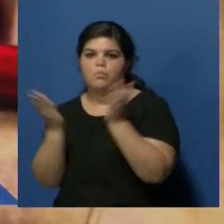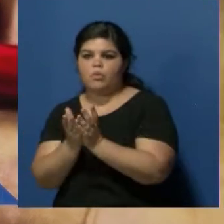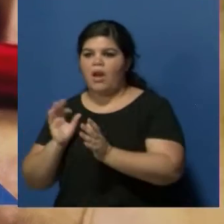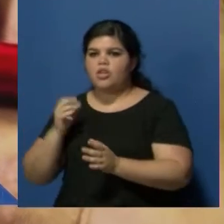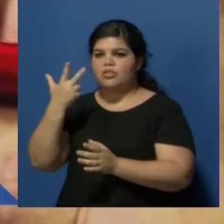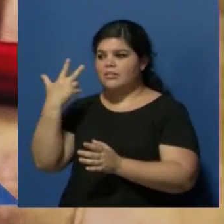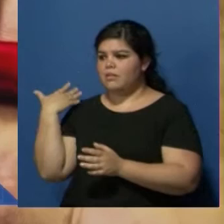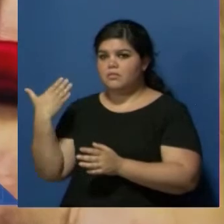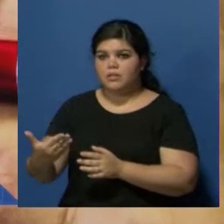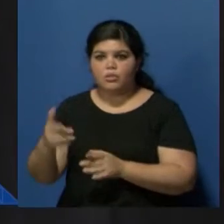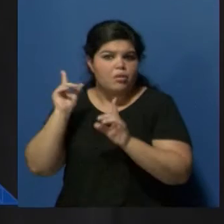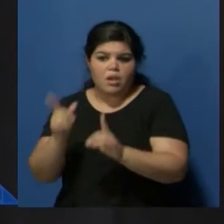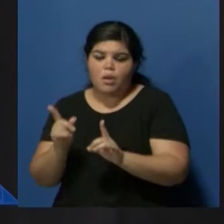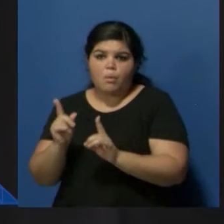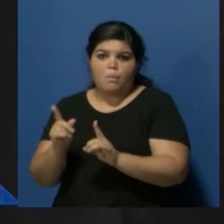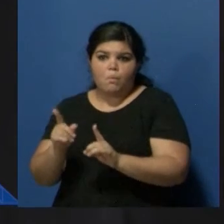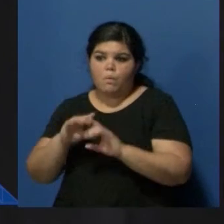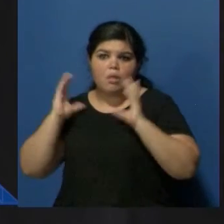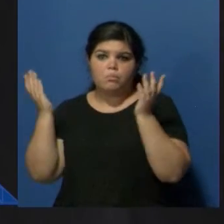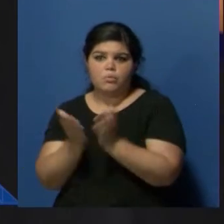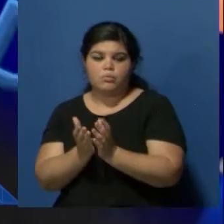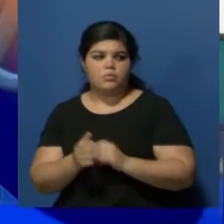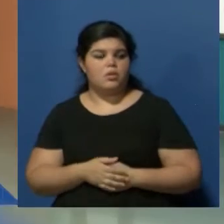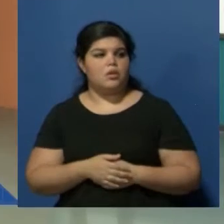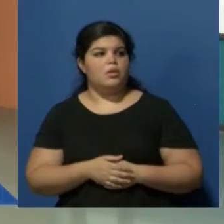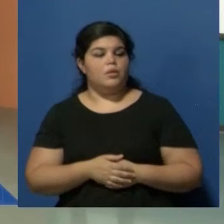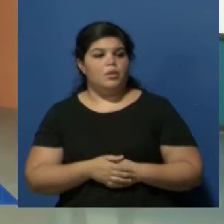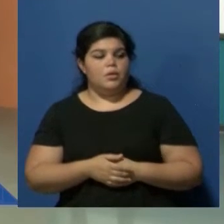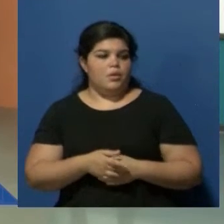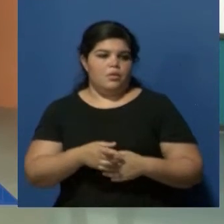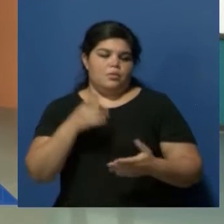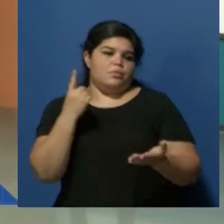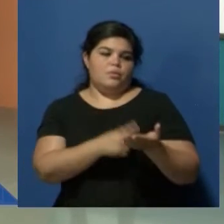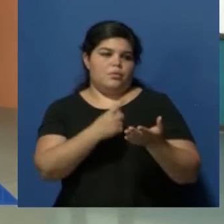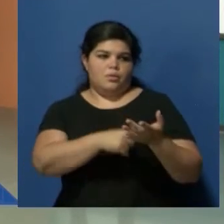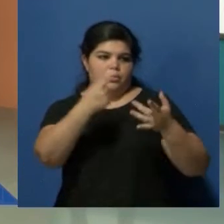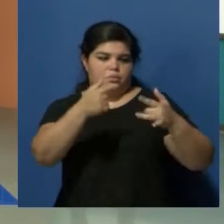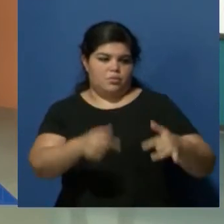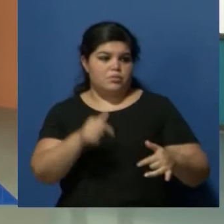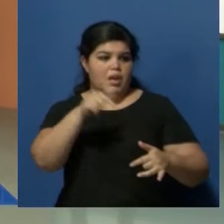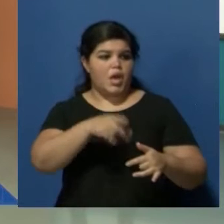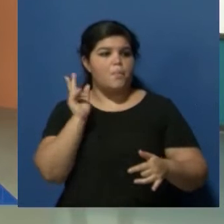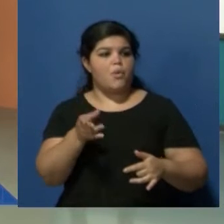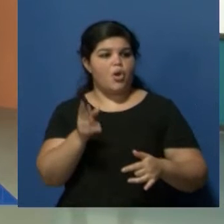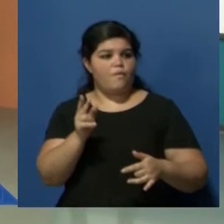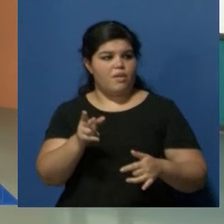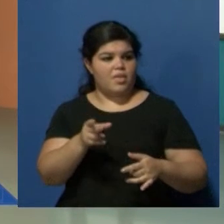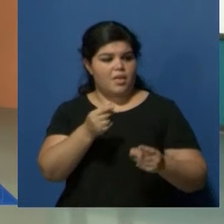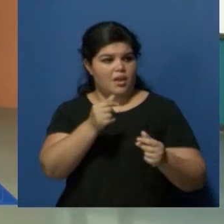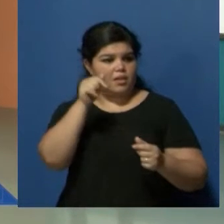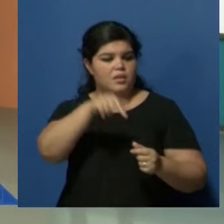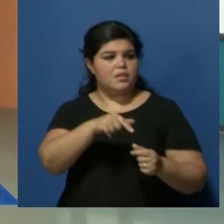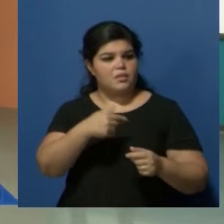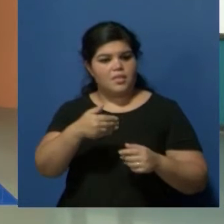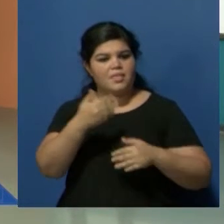años, Bien. en este tema. Que una sustancia sea prohibida o esté legalmente aceptada, ¿influye en el desarrollo de adicciones en